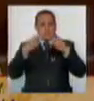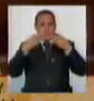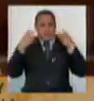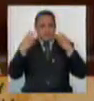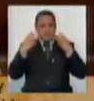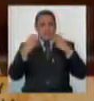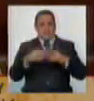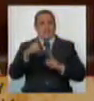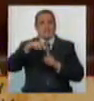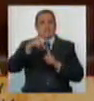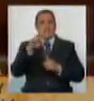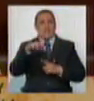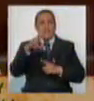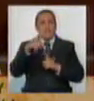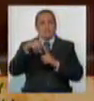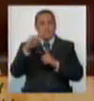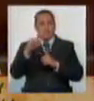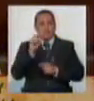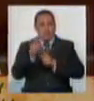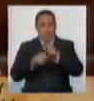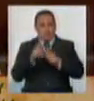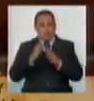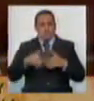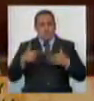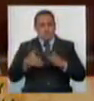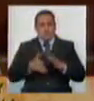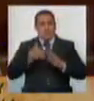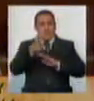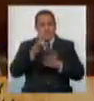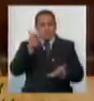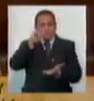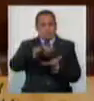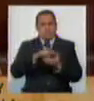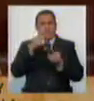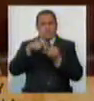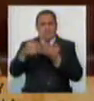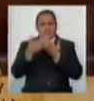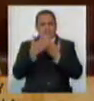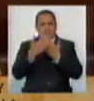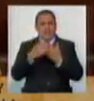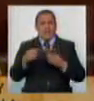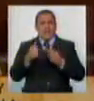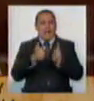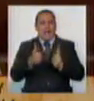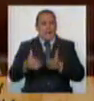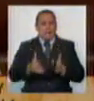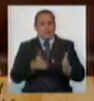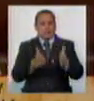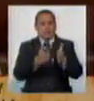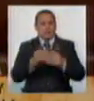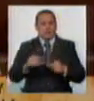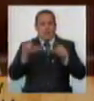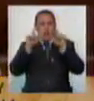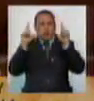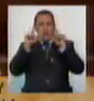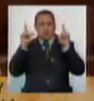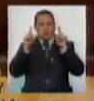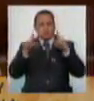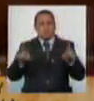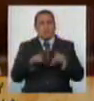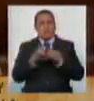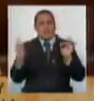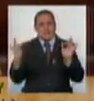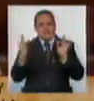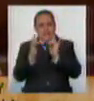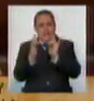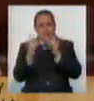desde Tarapoto la población podrá ir a aeródromos de otras regiones cercanas como Amazonas y Loreto. La integración